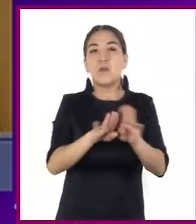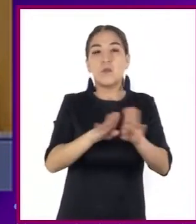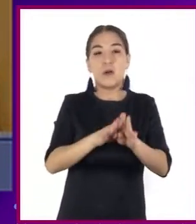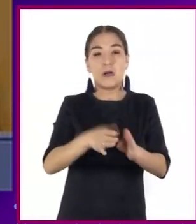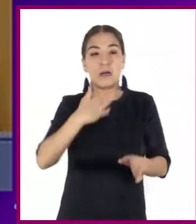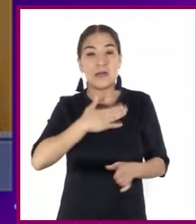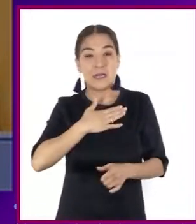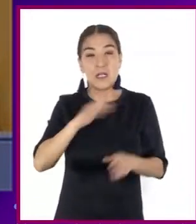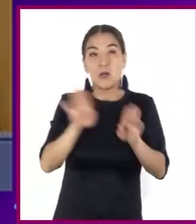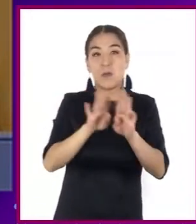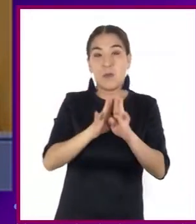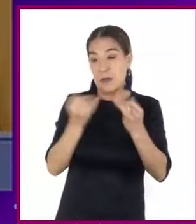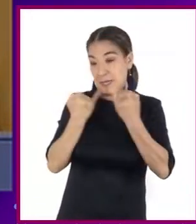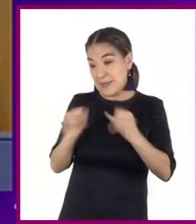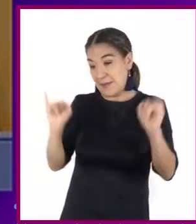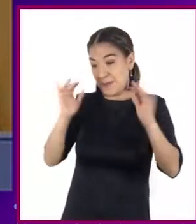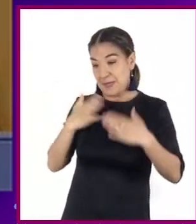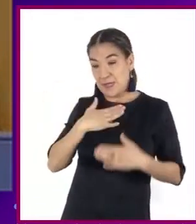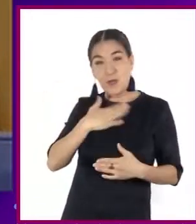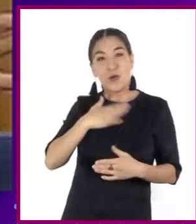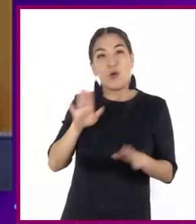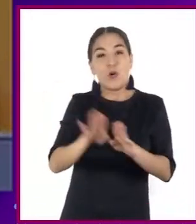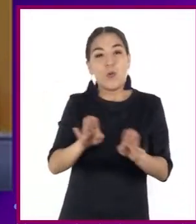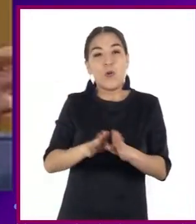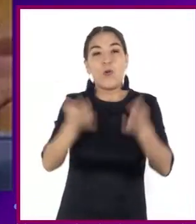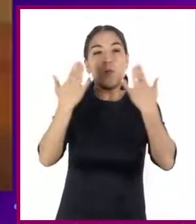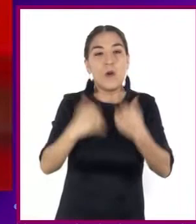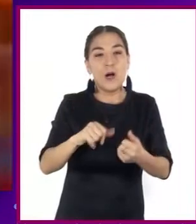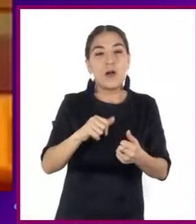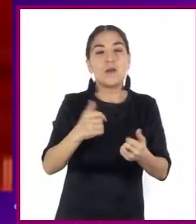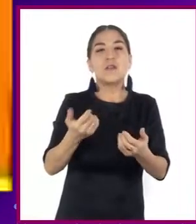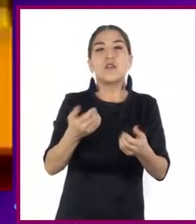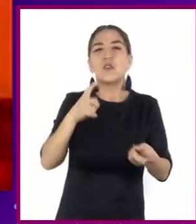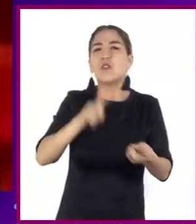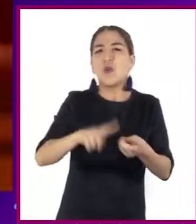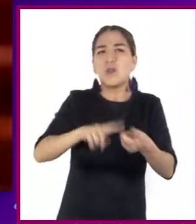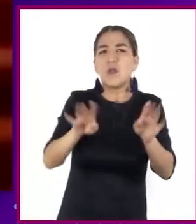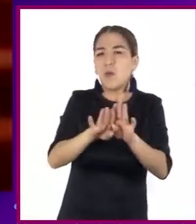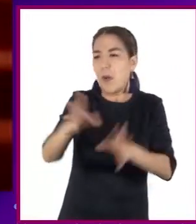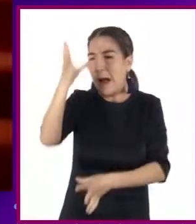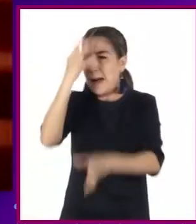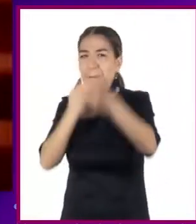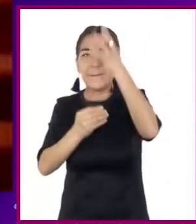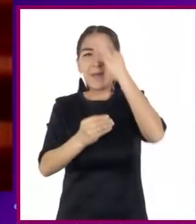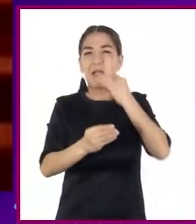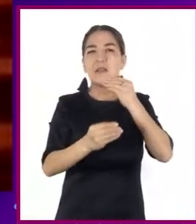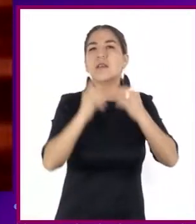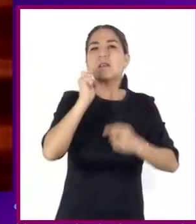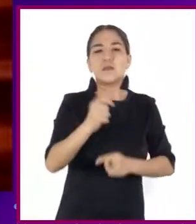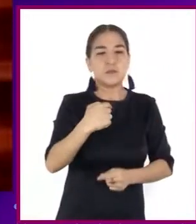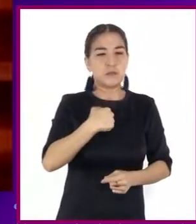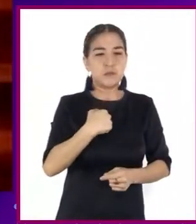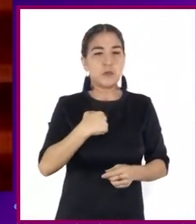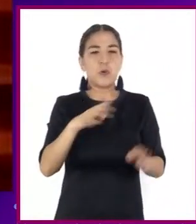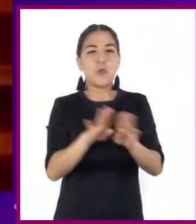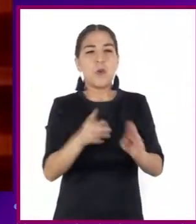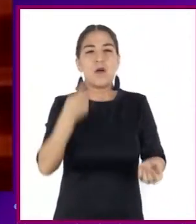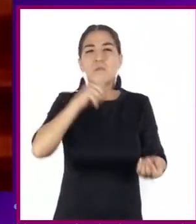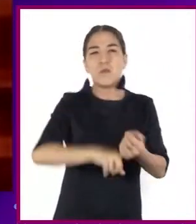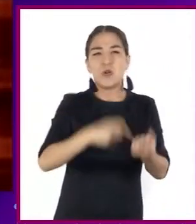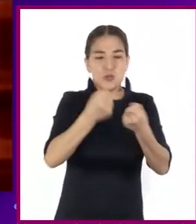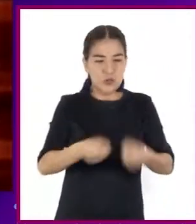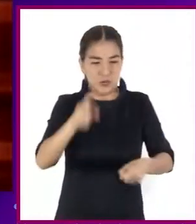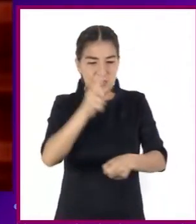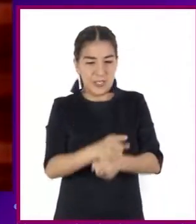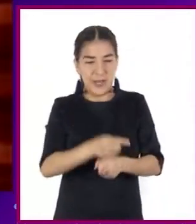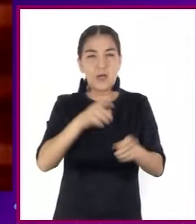somos islas independientes de los cuales no tenemos de dónde aprender. Simplemente estamos dentro de una sociedad y dentro de esta sociedad es la